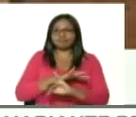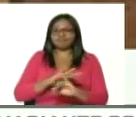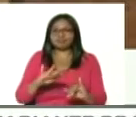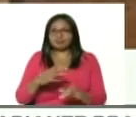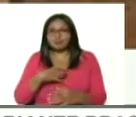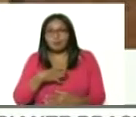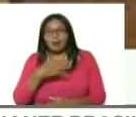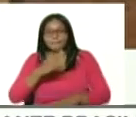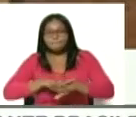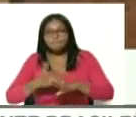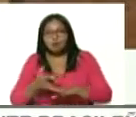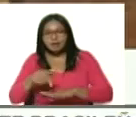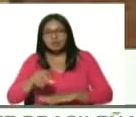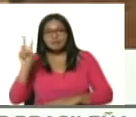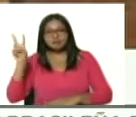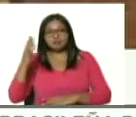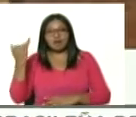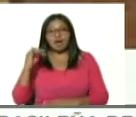Venezuela.